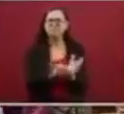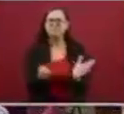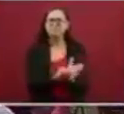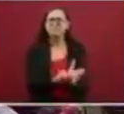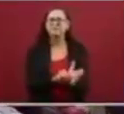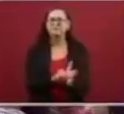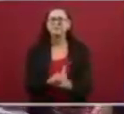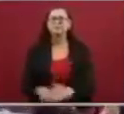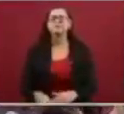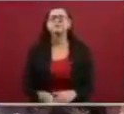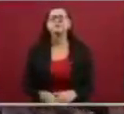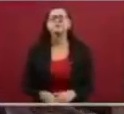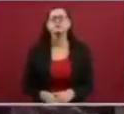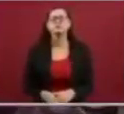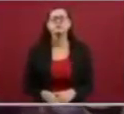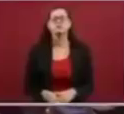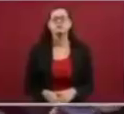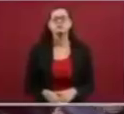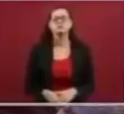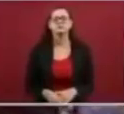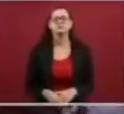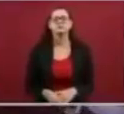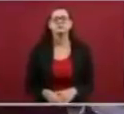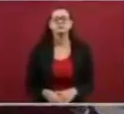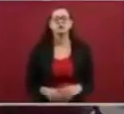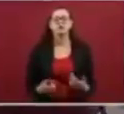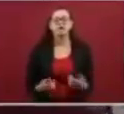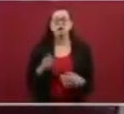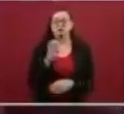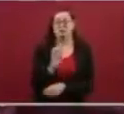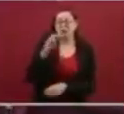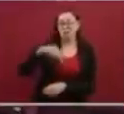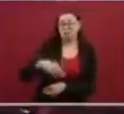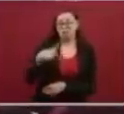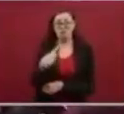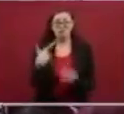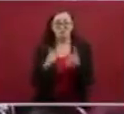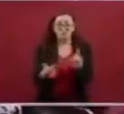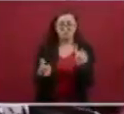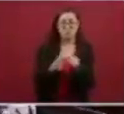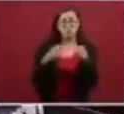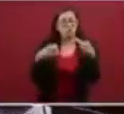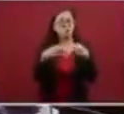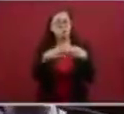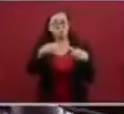Desapareció el Estado Mayor Presidencial